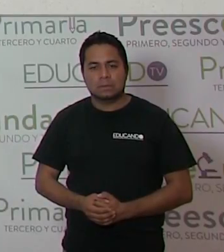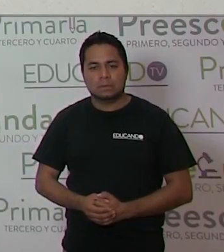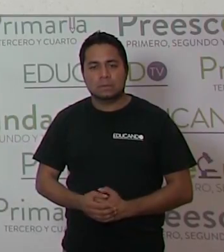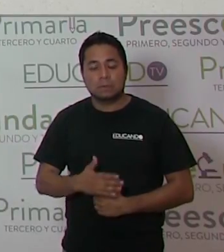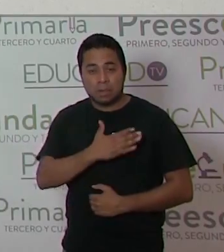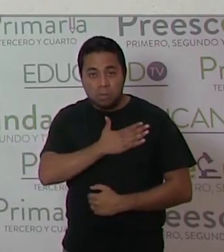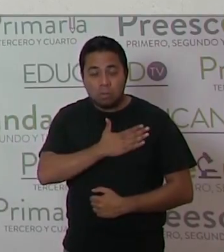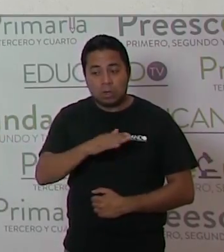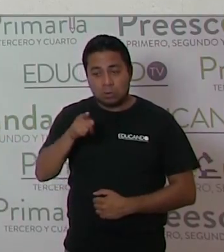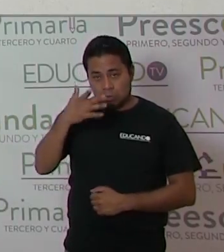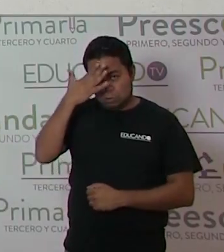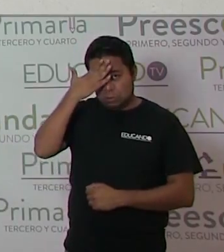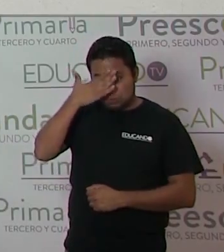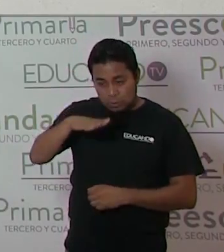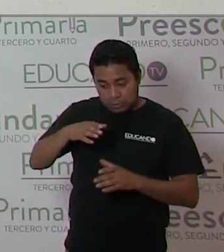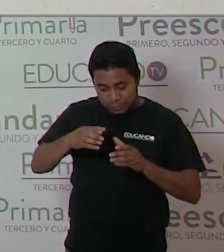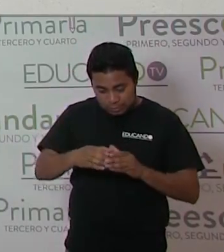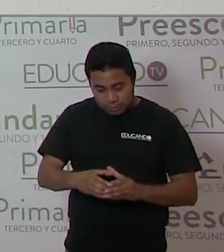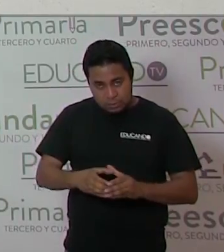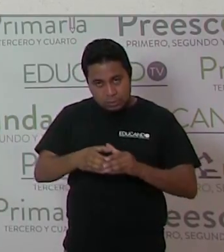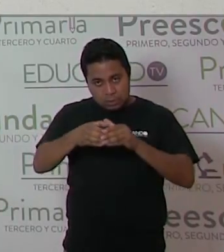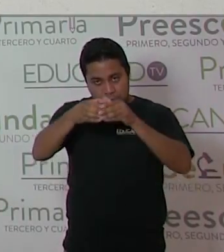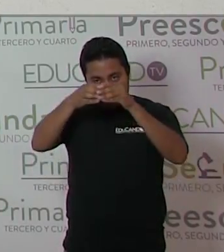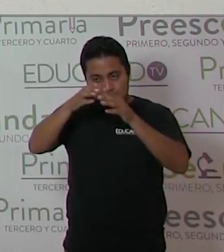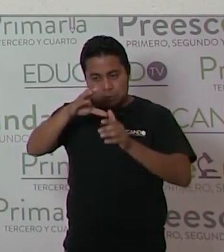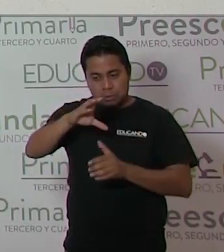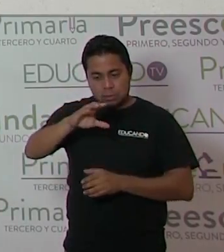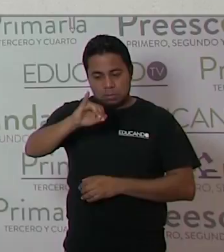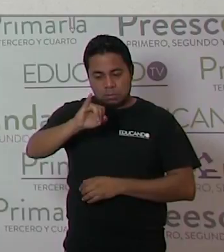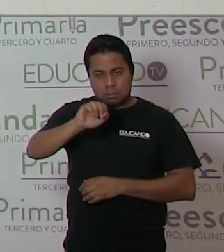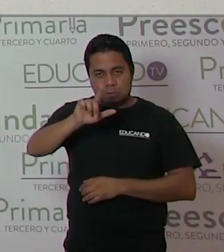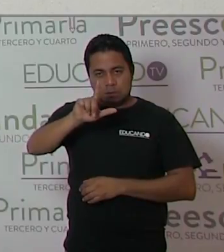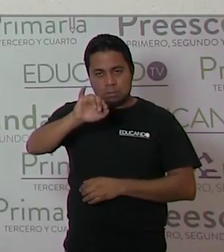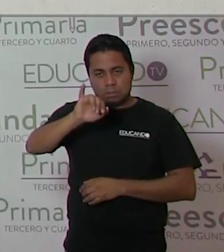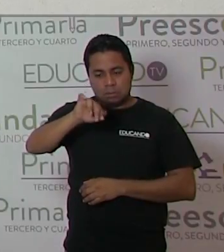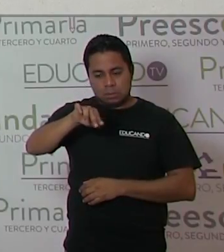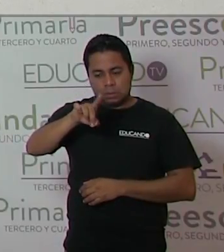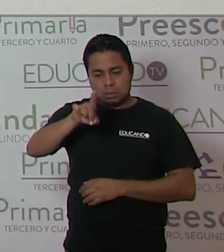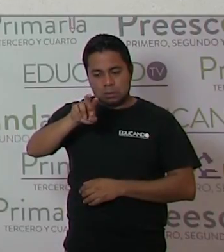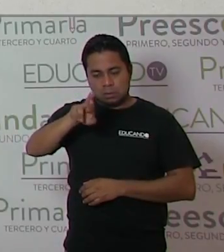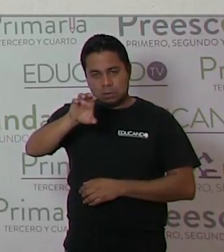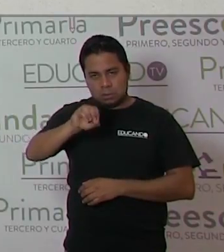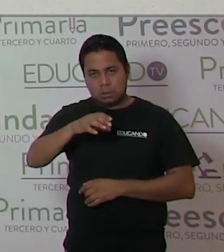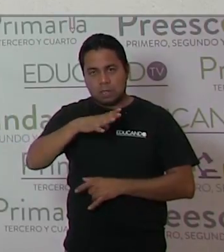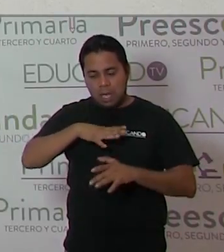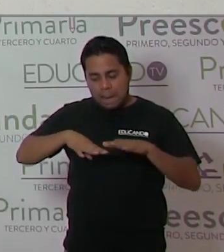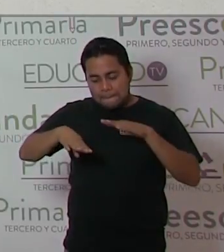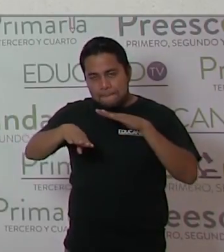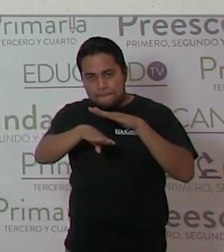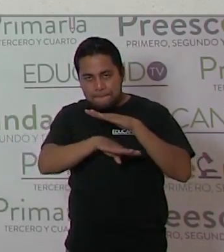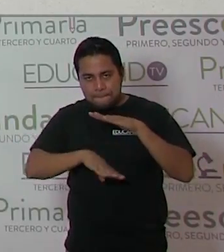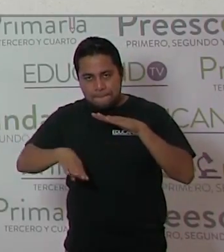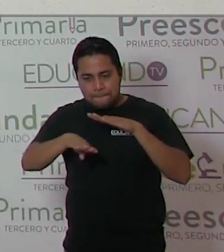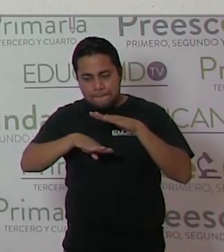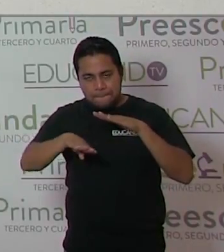Bueno, tú sabes que un cilindro tiene una base